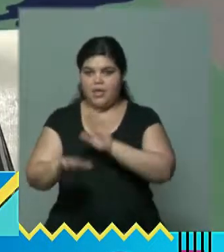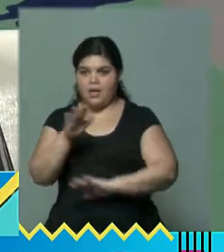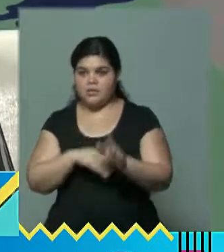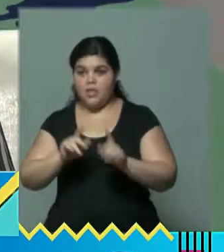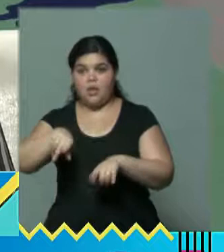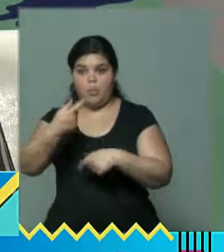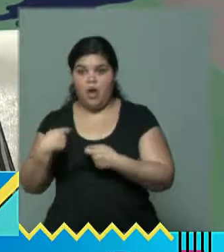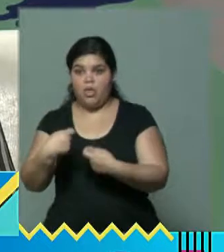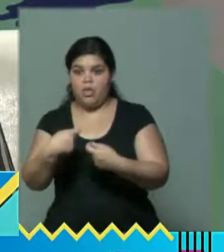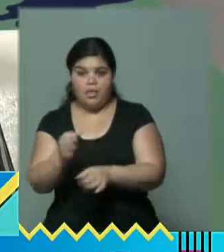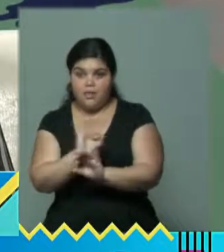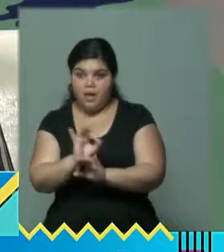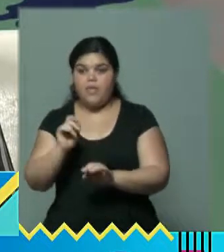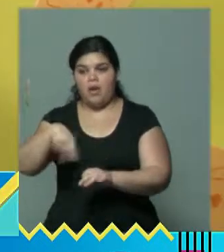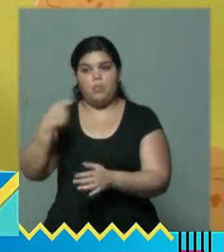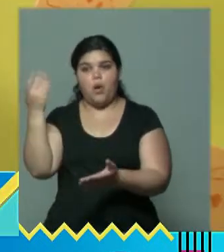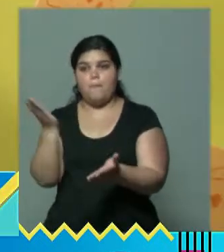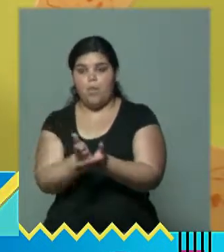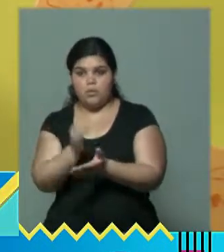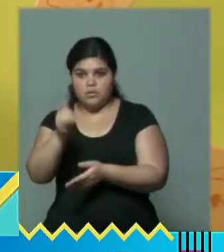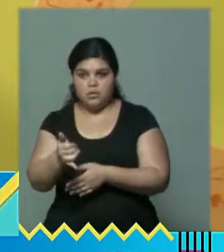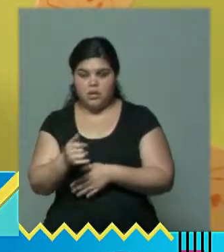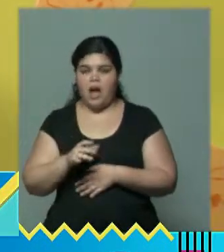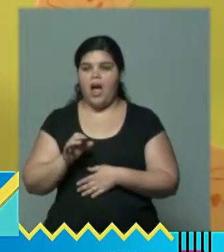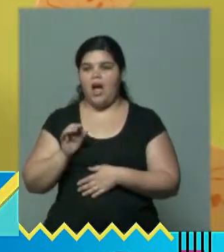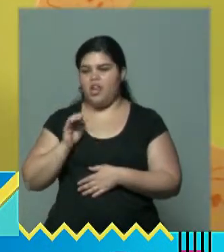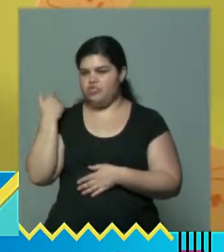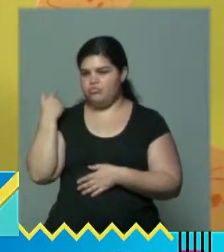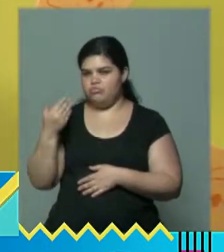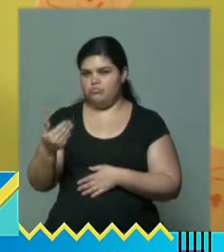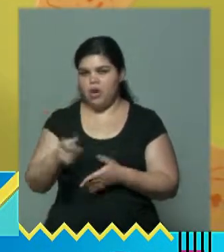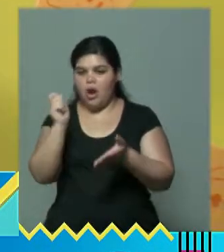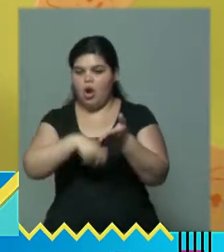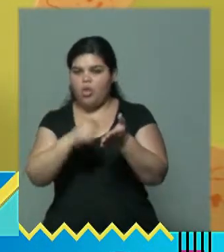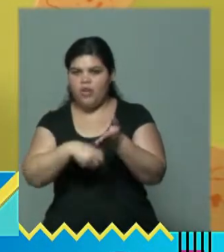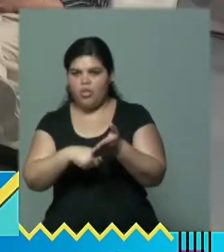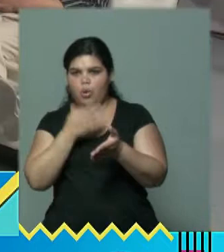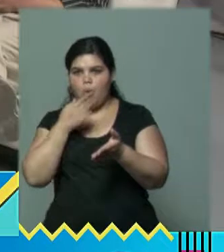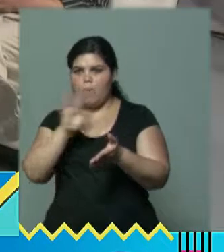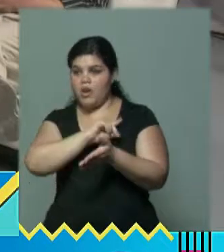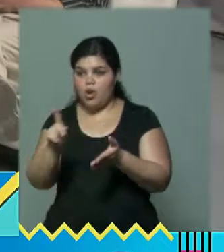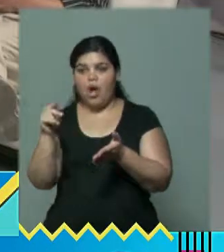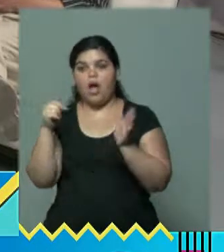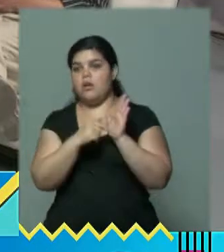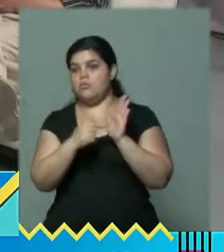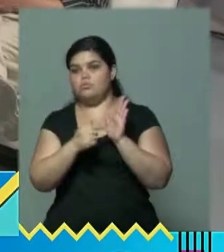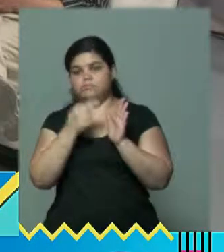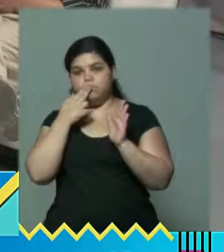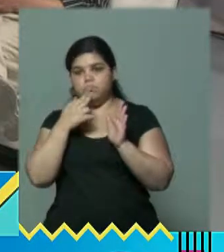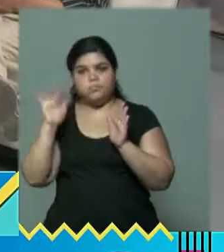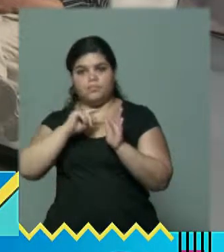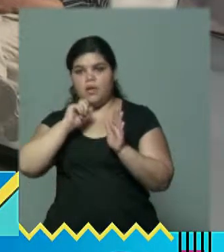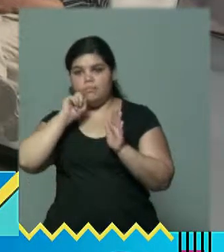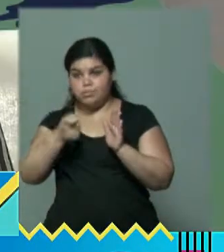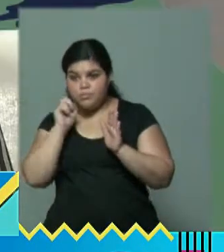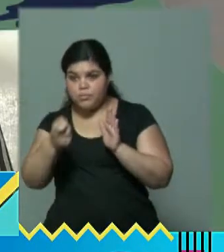multa. Desgraciadamente, en los últimos 10 años, al haberse incumplido los contratos de remuneración, las empresas incumplieron sus contratos de